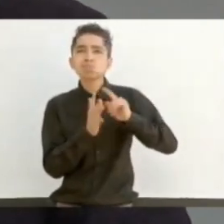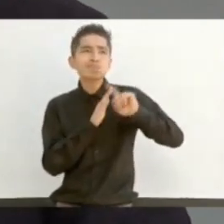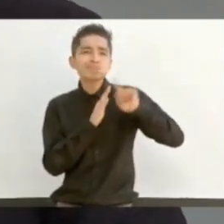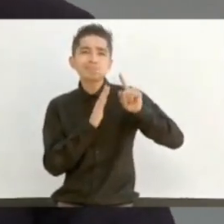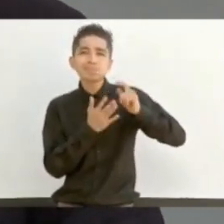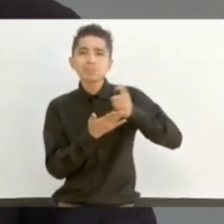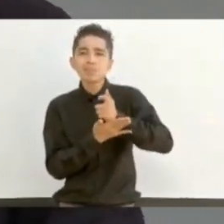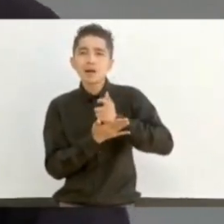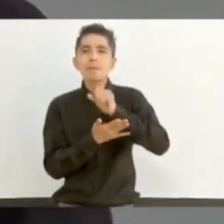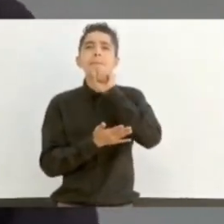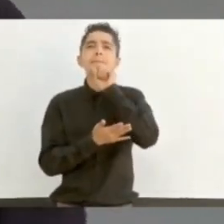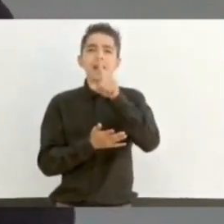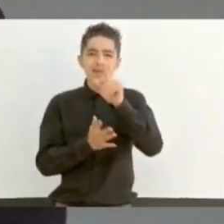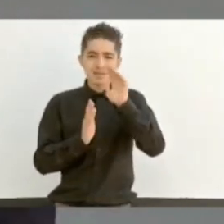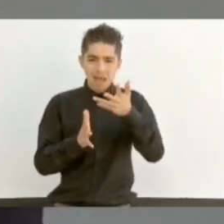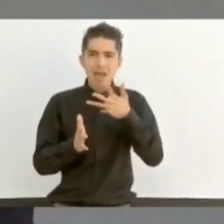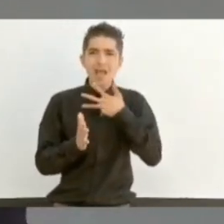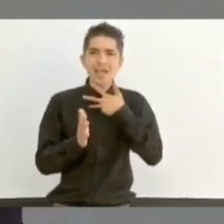en diciembre.